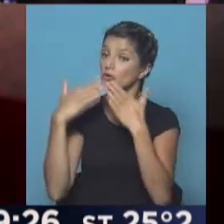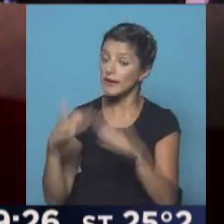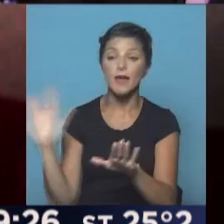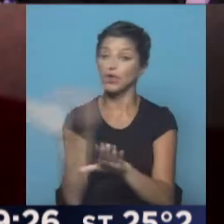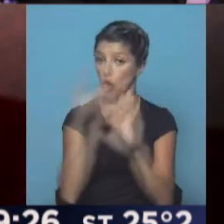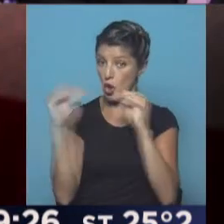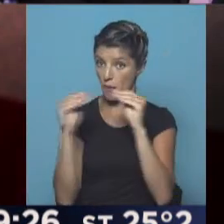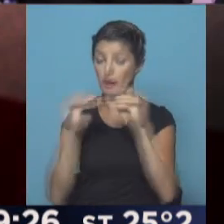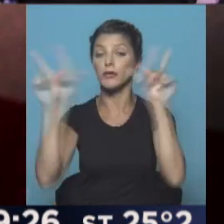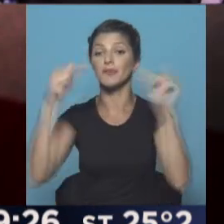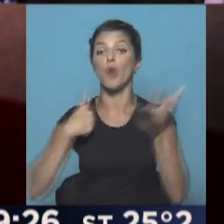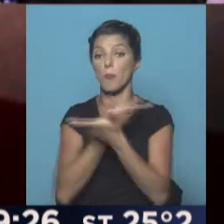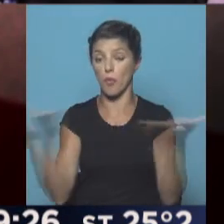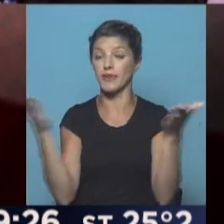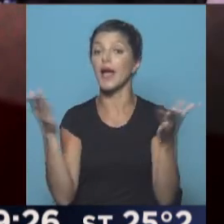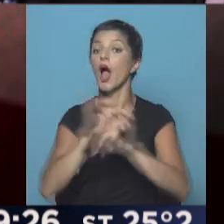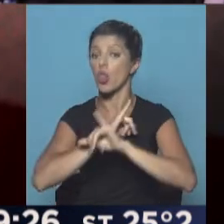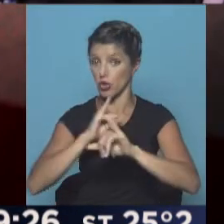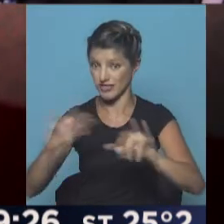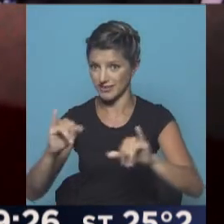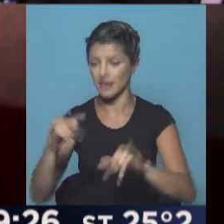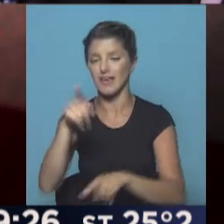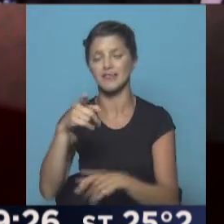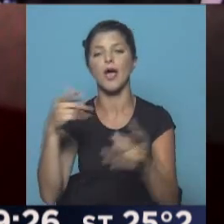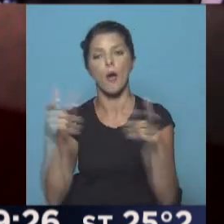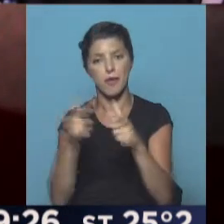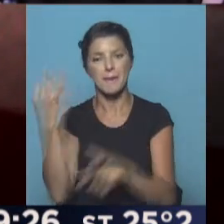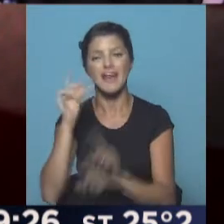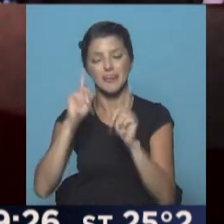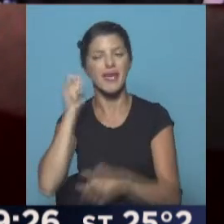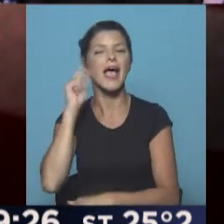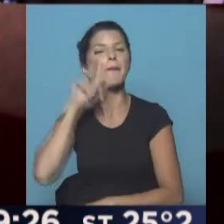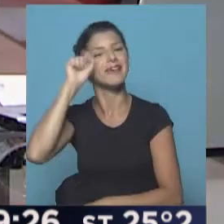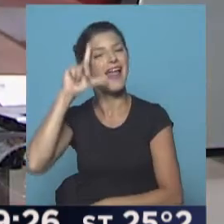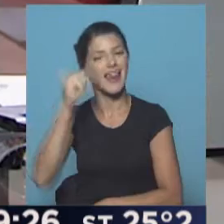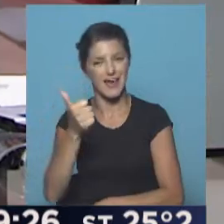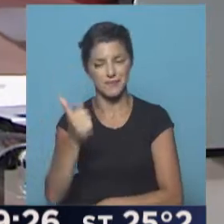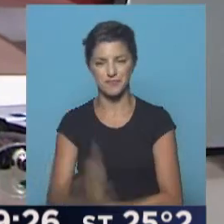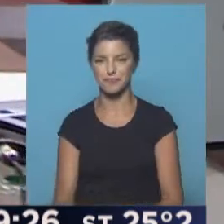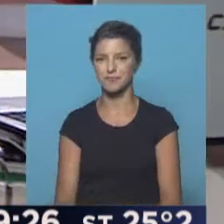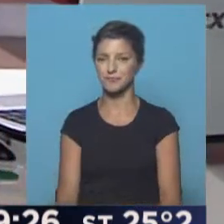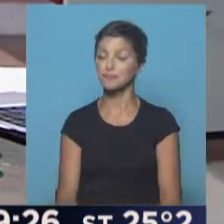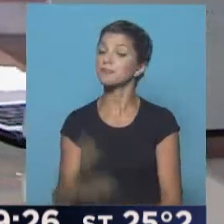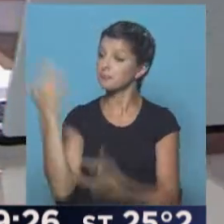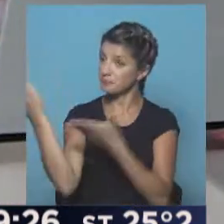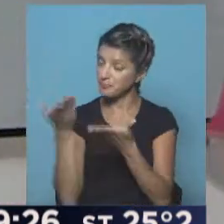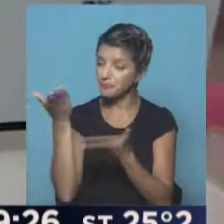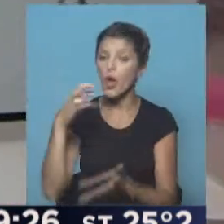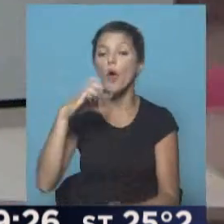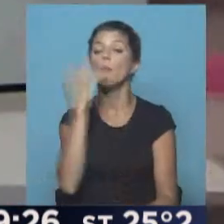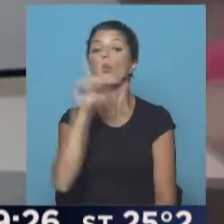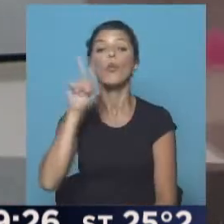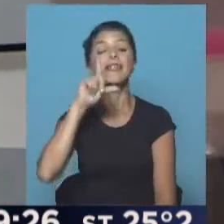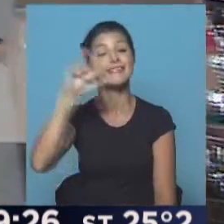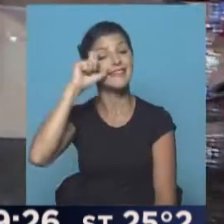Pública Noticias que estuvo haciendo esta cobertura especial, incluida Gabriela Castaño también. Seguimos con nuestro invitado Gabriel Puricelli. Gabriel, la gran